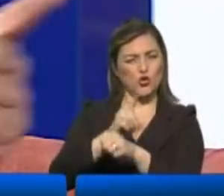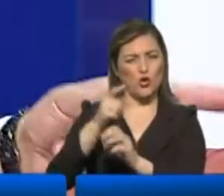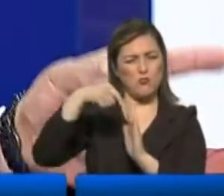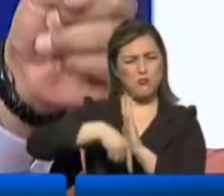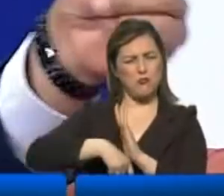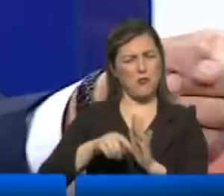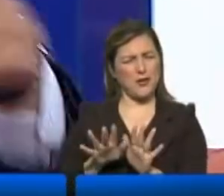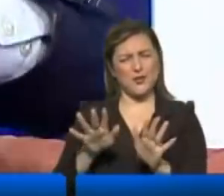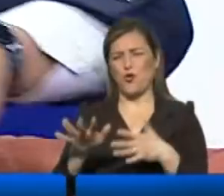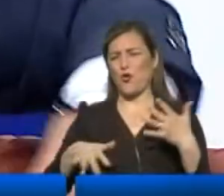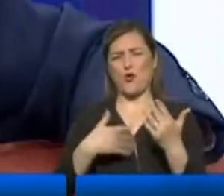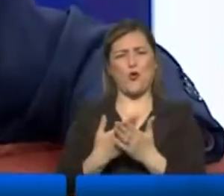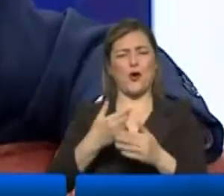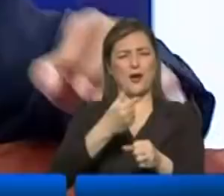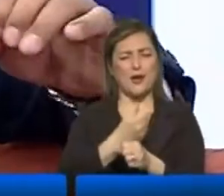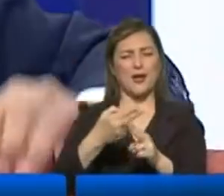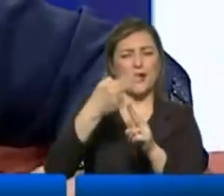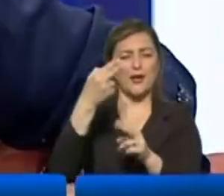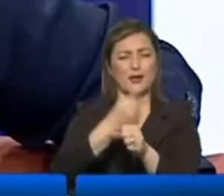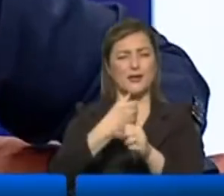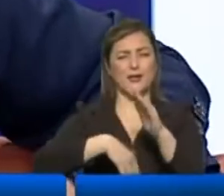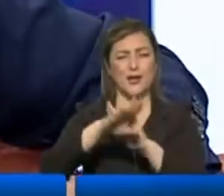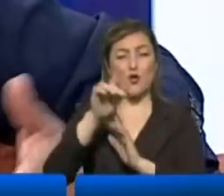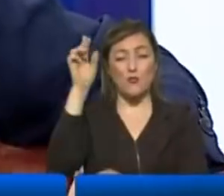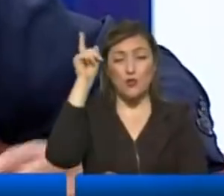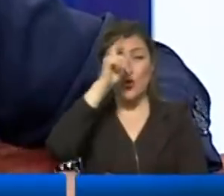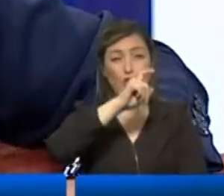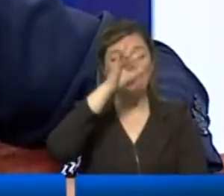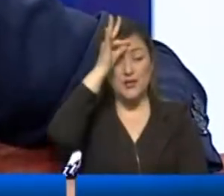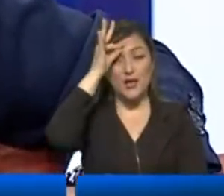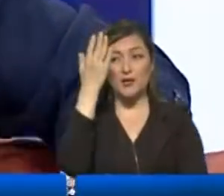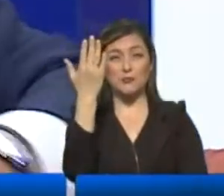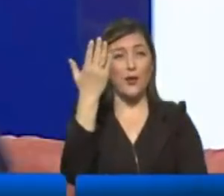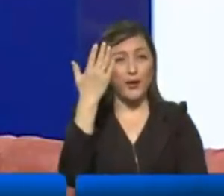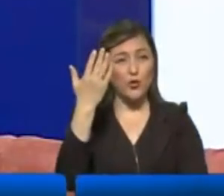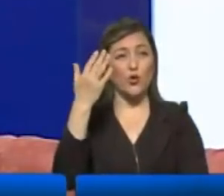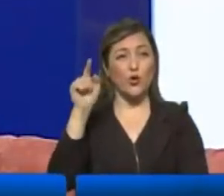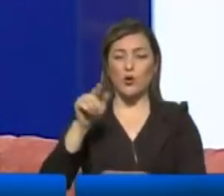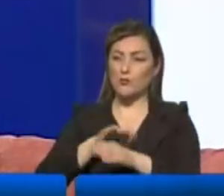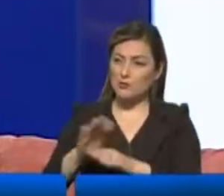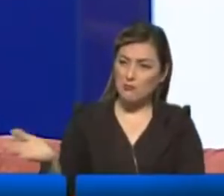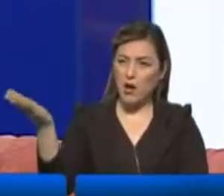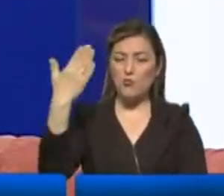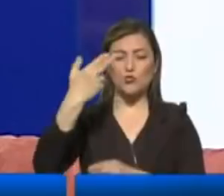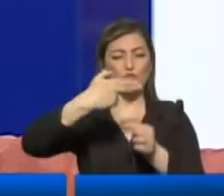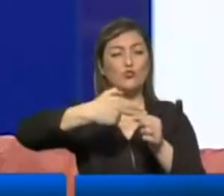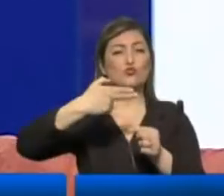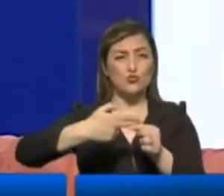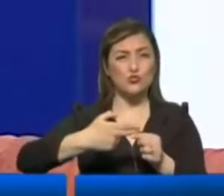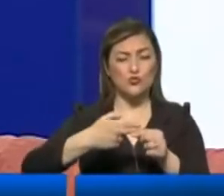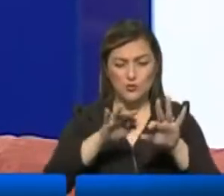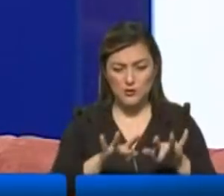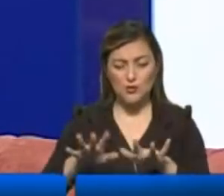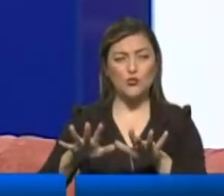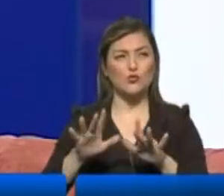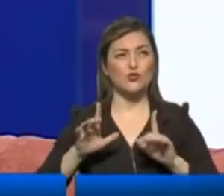intensivista, gerente, exgerente del hospital más complicado del Ecuador, que es el Eugenio Espejo, le invitamos a que sea parte de la Secretaría